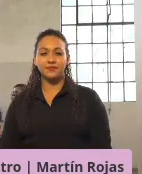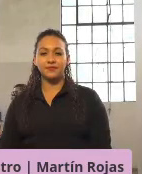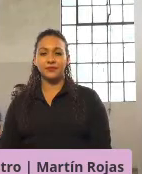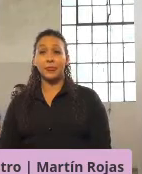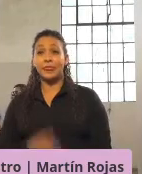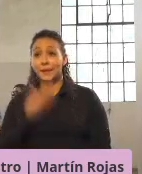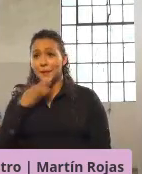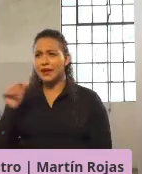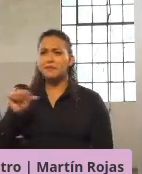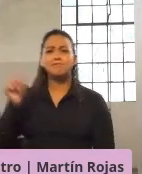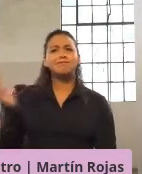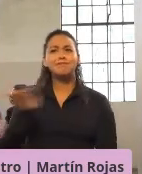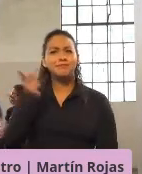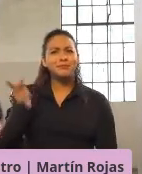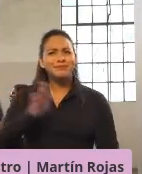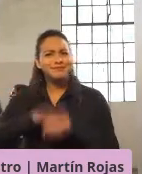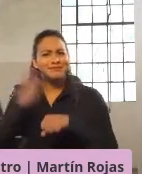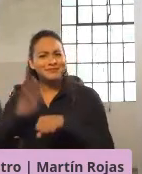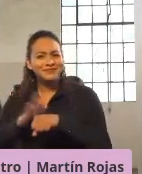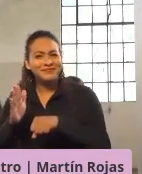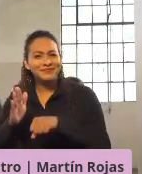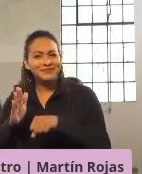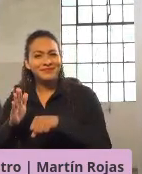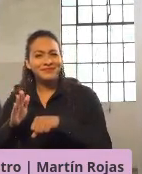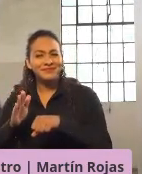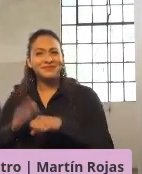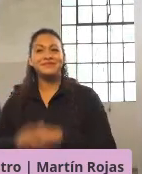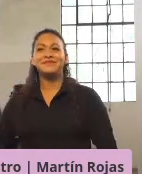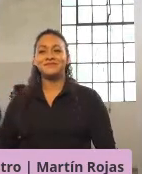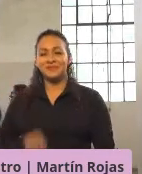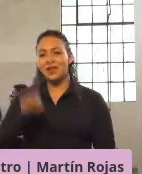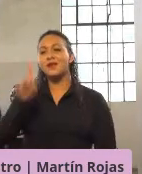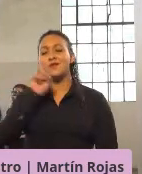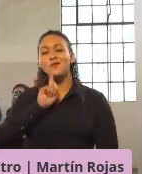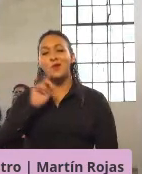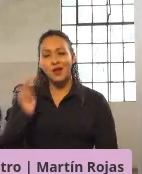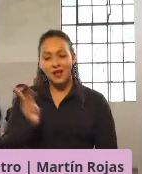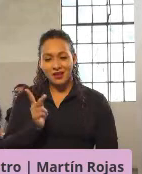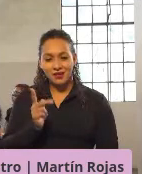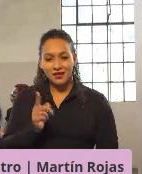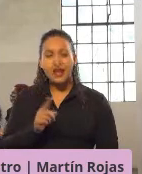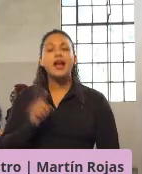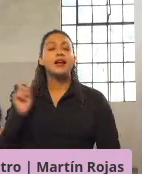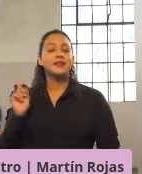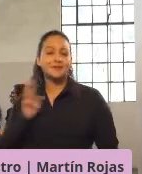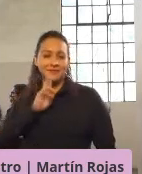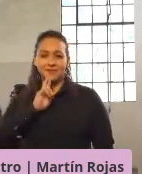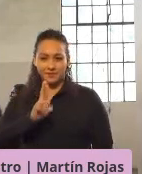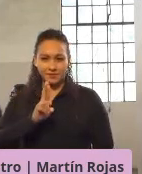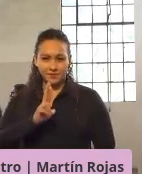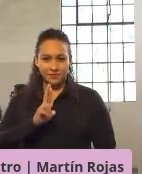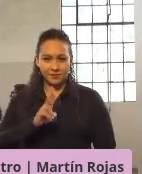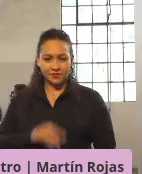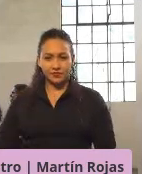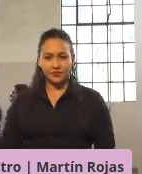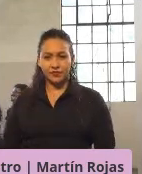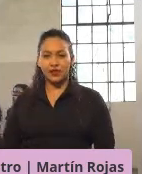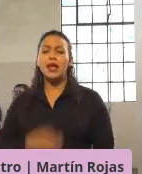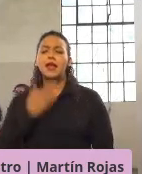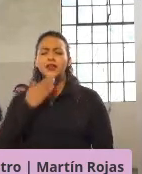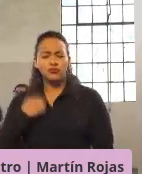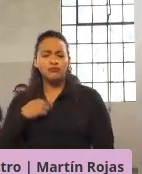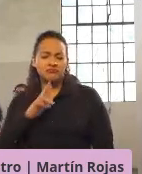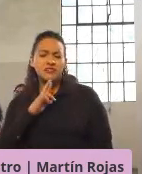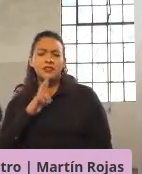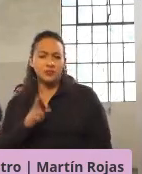más preguntas? ¿Hay más? Ah, perdón, Mariana. Quería responder de esa parte. En lo personal lo vivo con síndrome de impostora total,